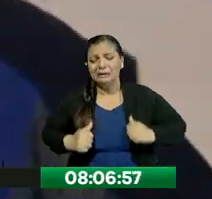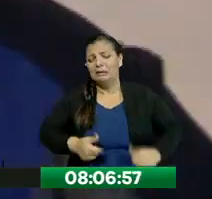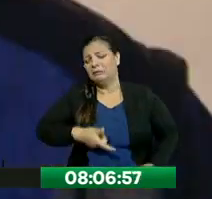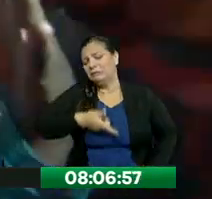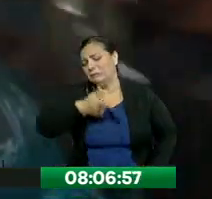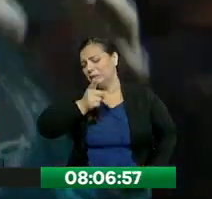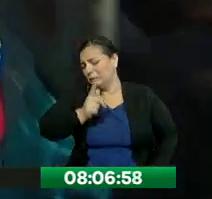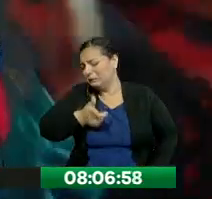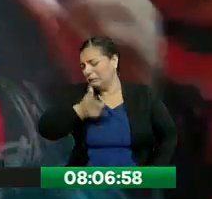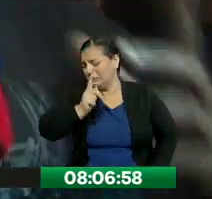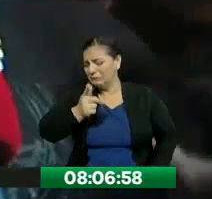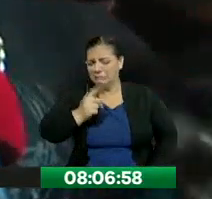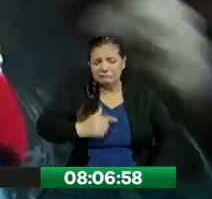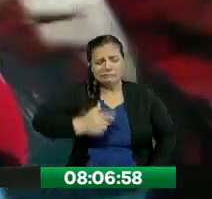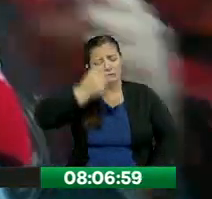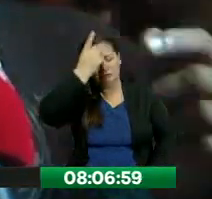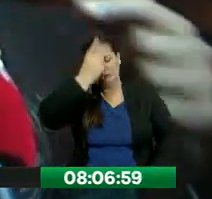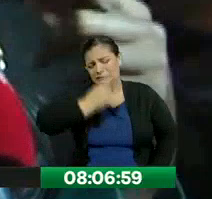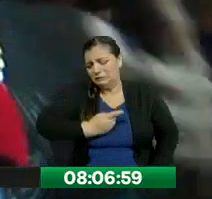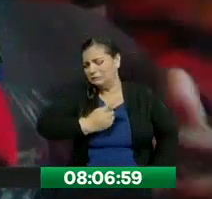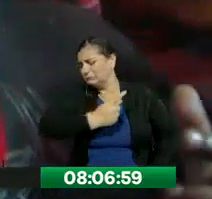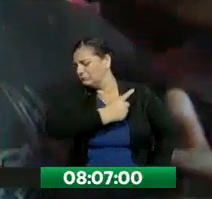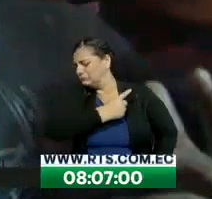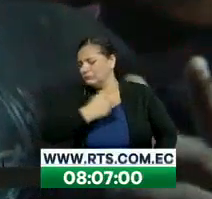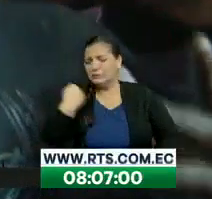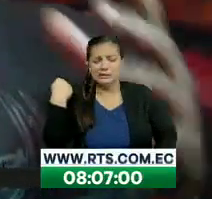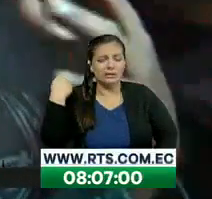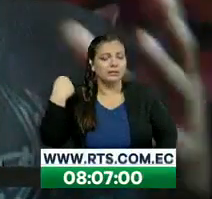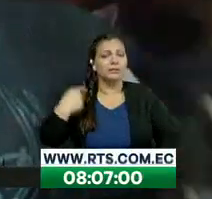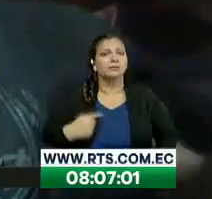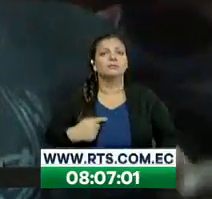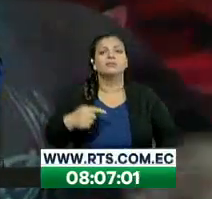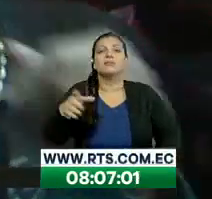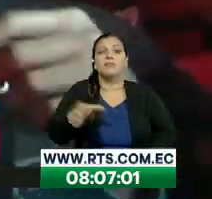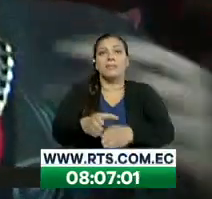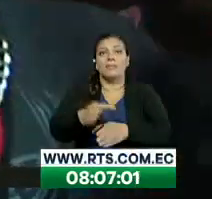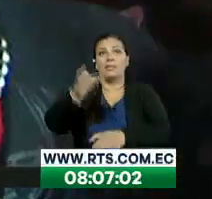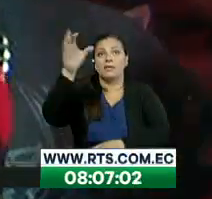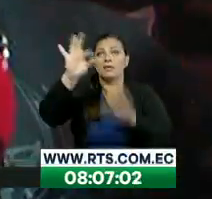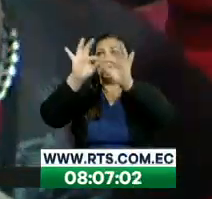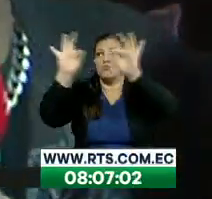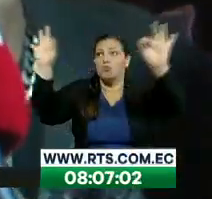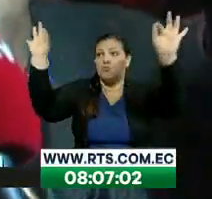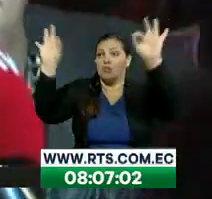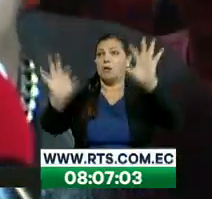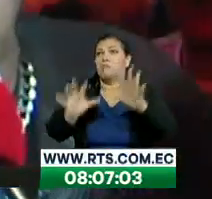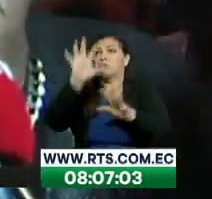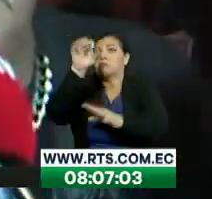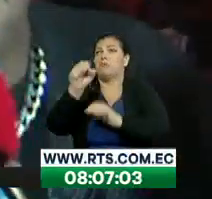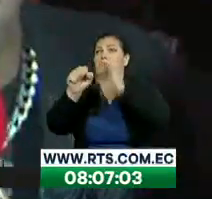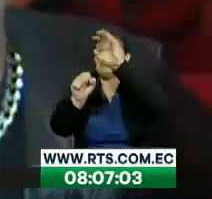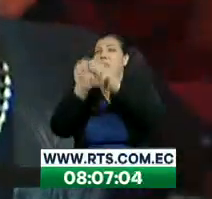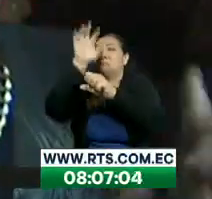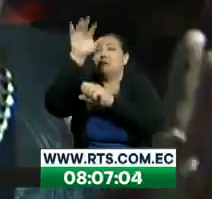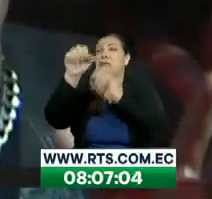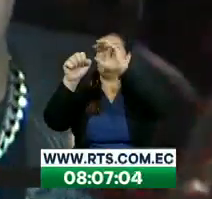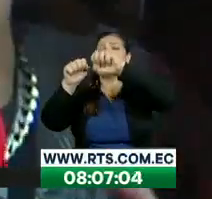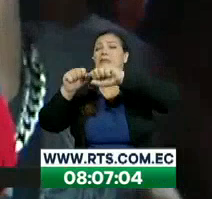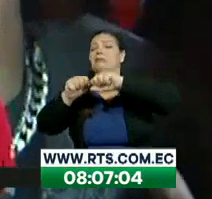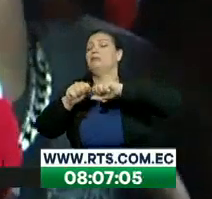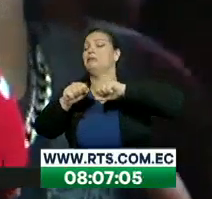un centavo. Porque él habló conmigo, él está un poquito mareado incluso. Él habló conmigo, él me dijo que se iba a lanzar porque él le estaban